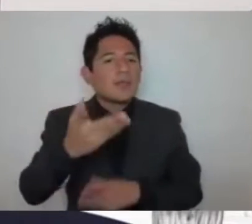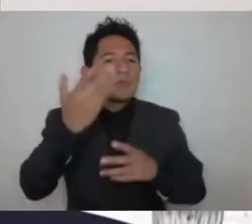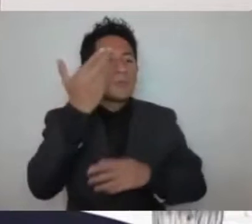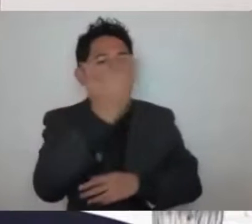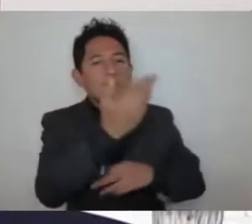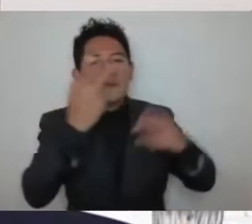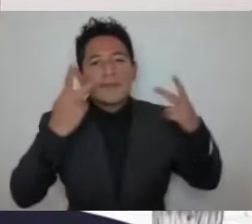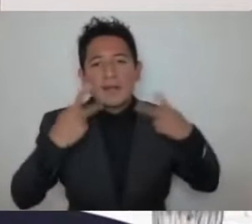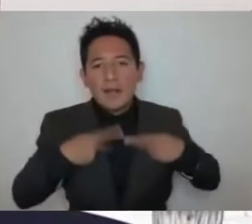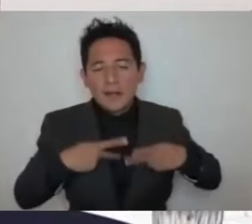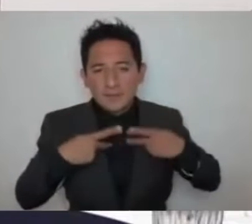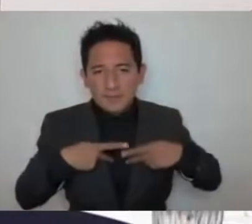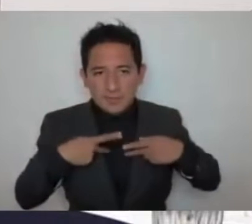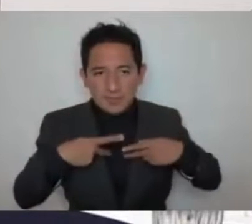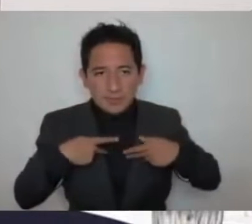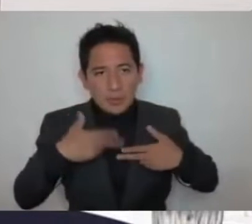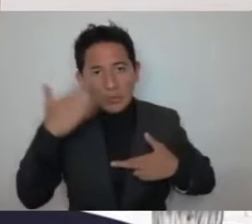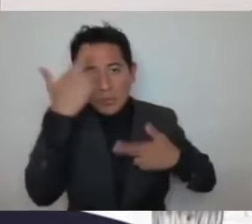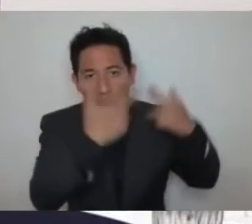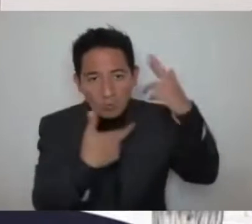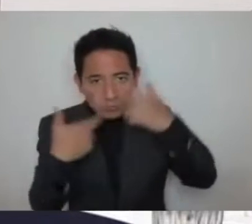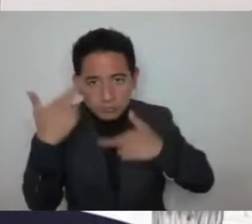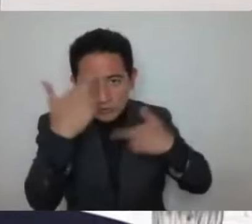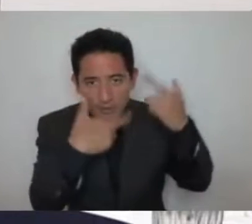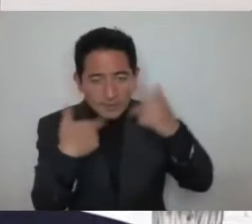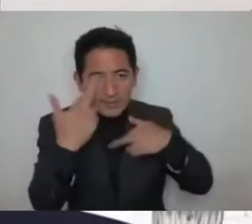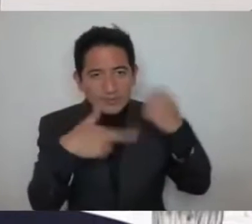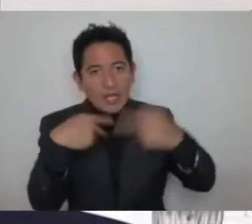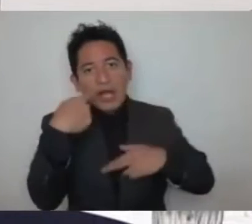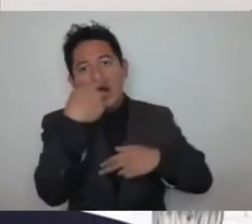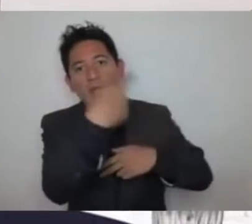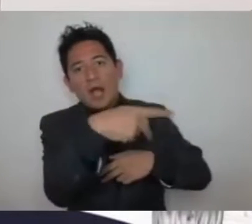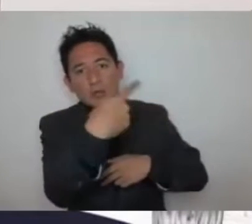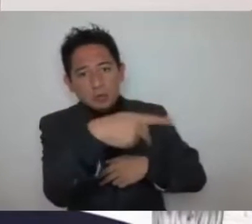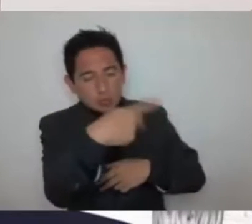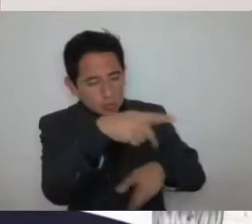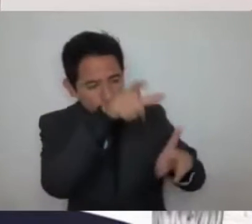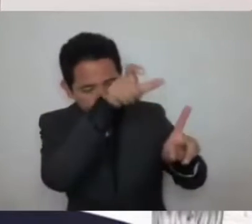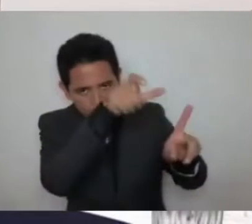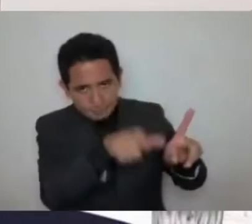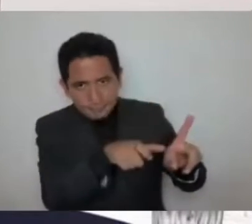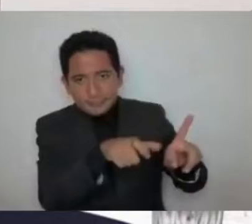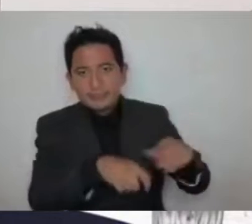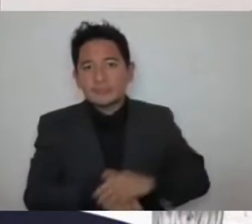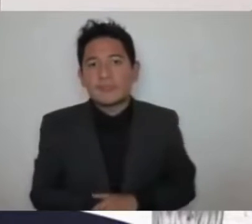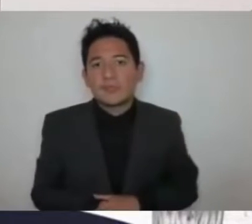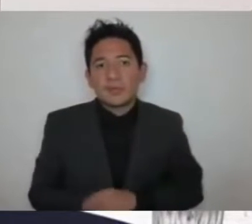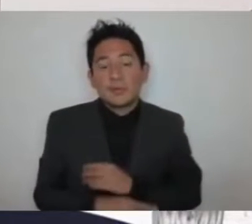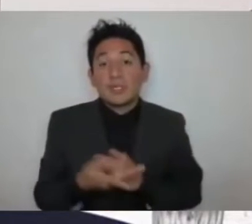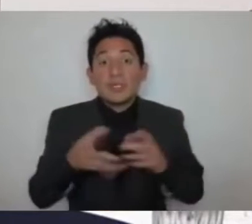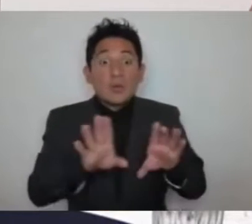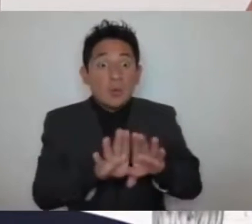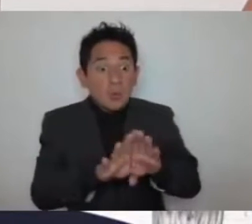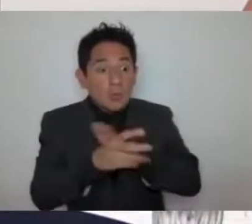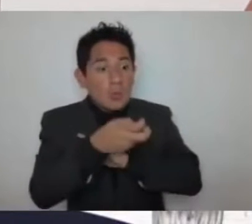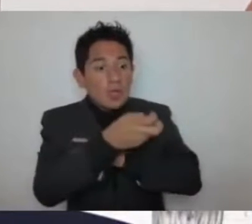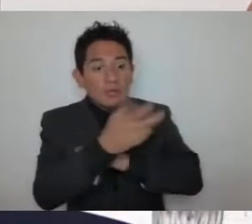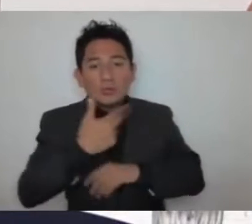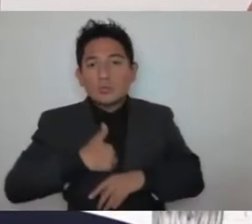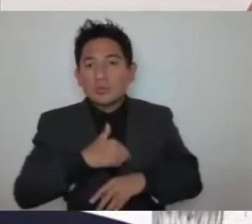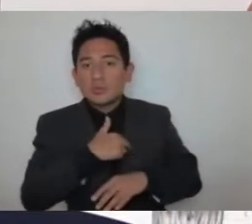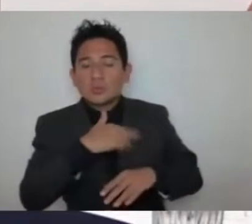aproximarse o hacer inspecciones a las personas y que eso no sea arbitrario y no sea ilegal